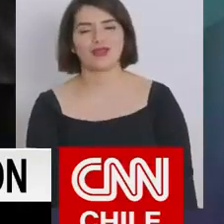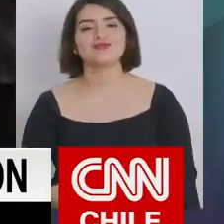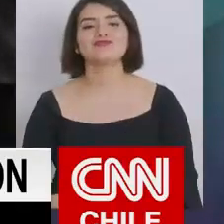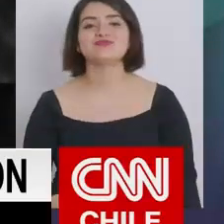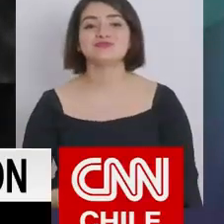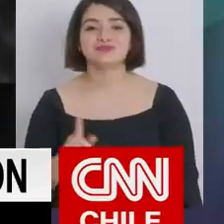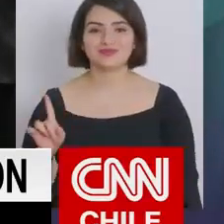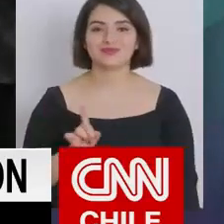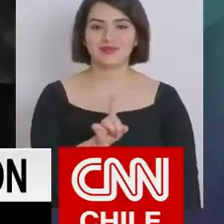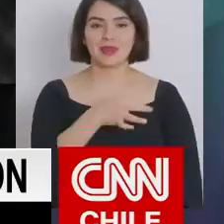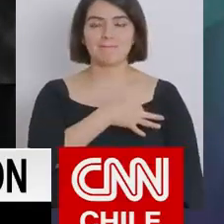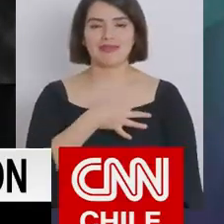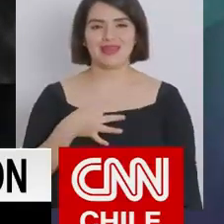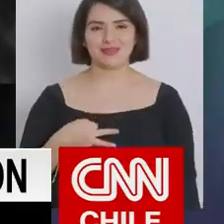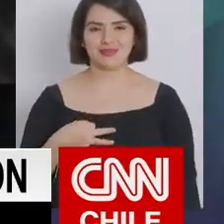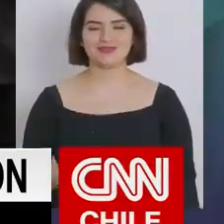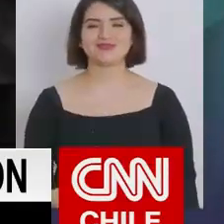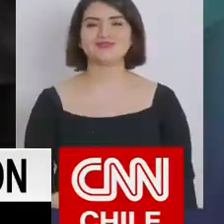dejar con ustedes al ministro.